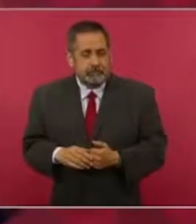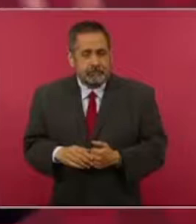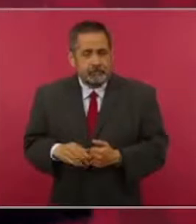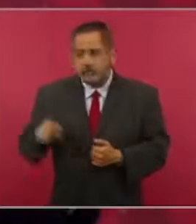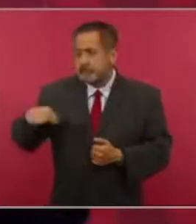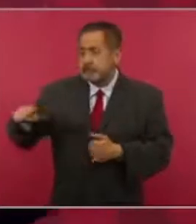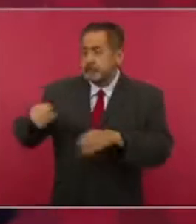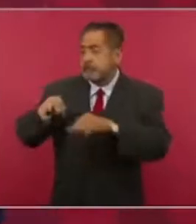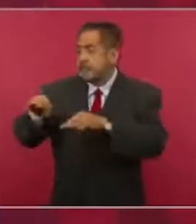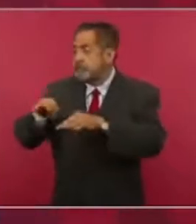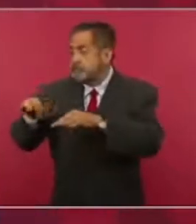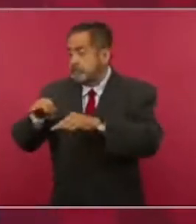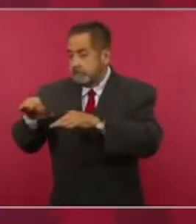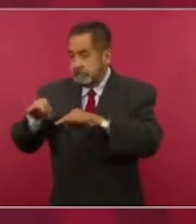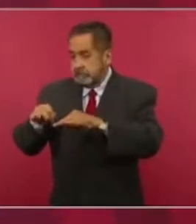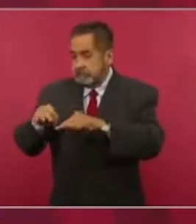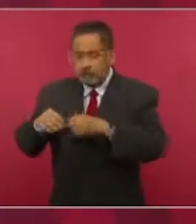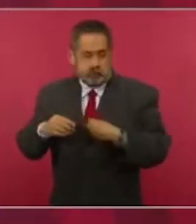terminando